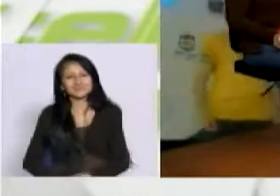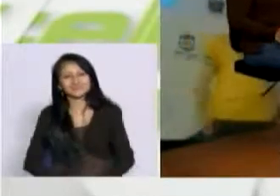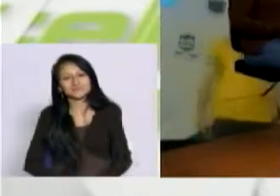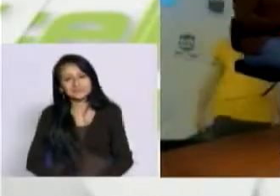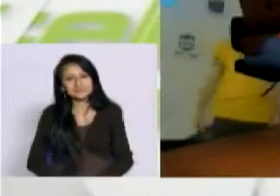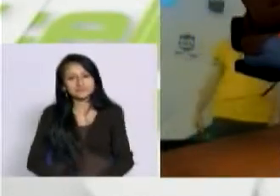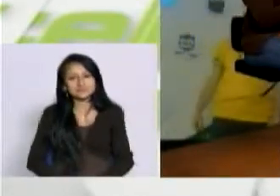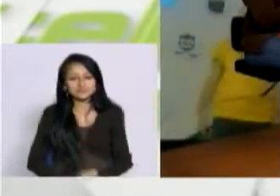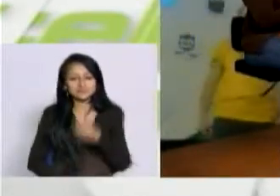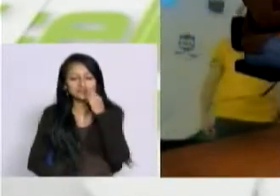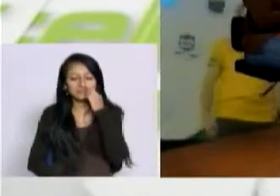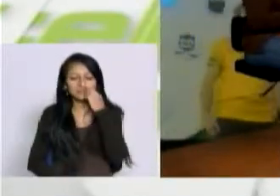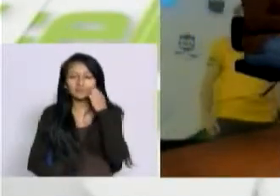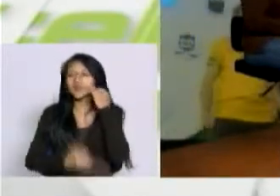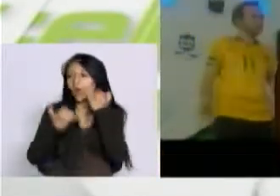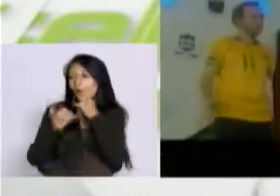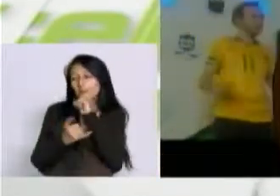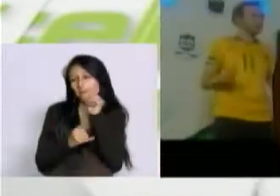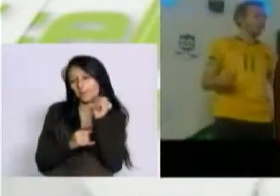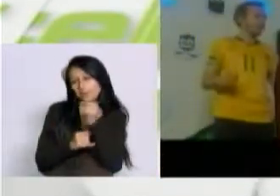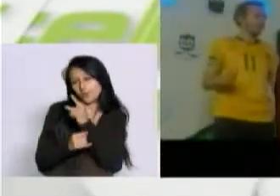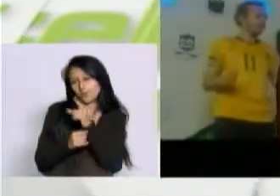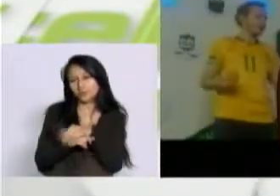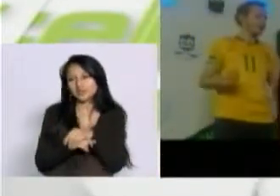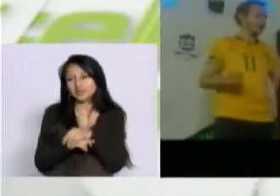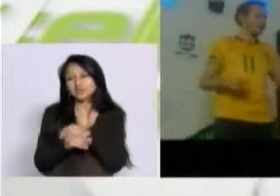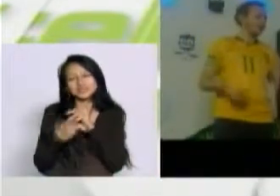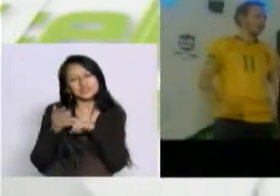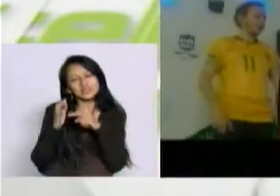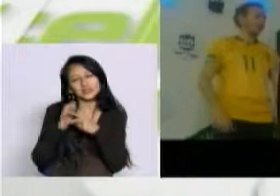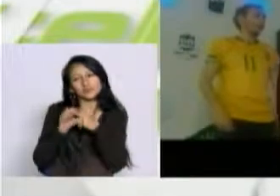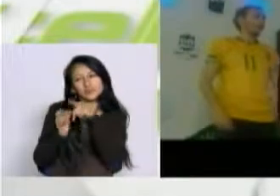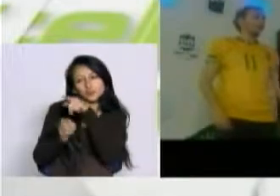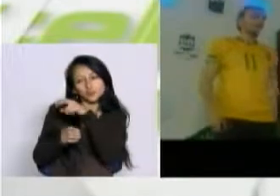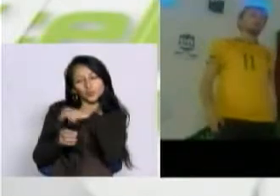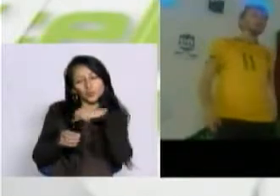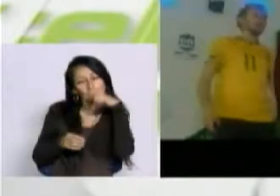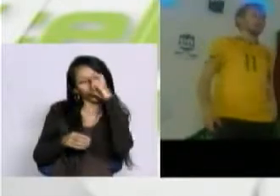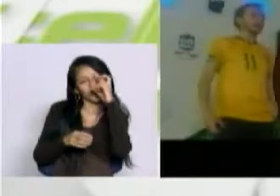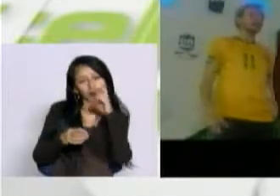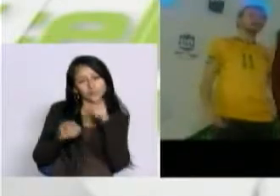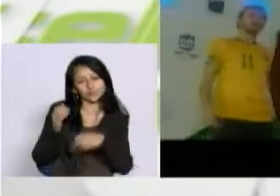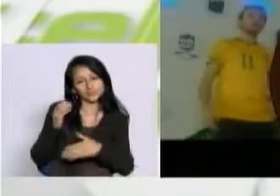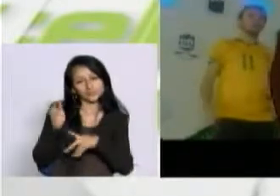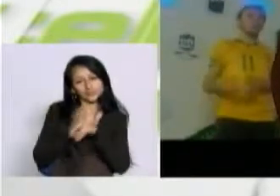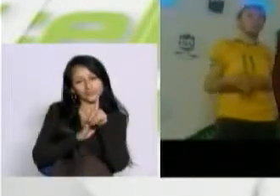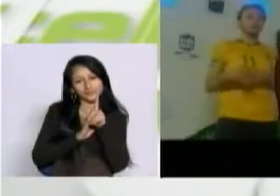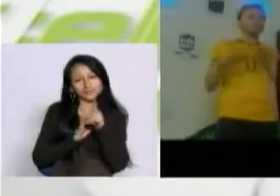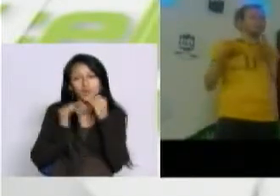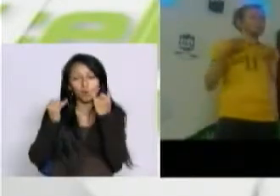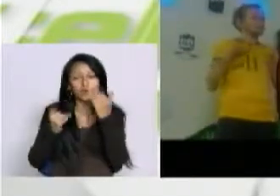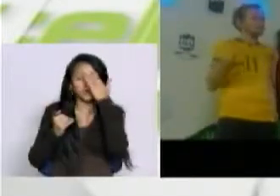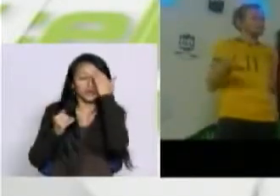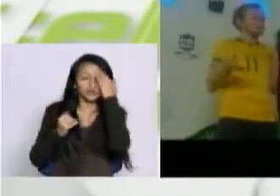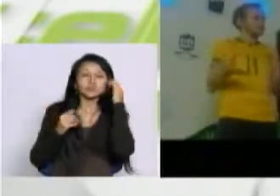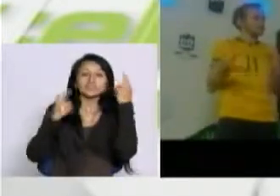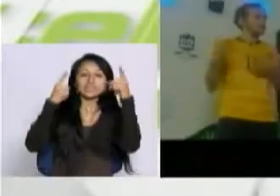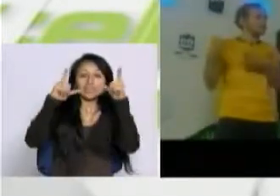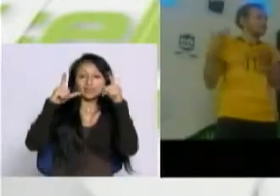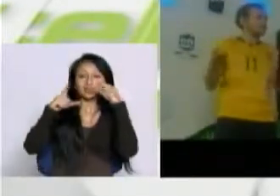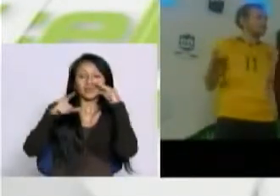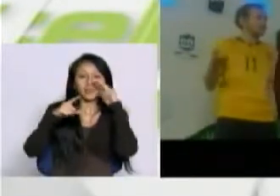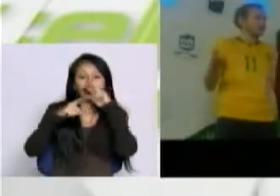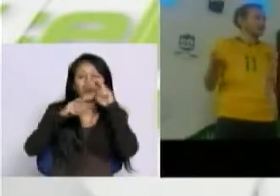esta pregunta pues es muy objetiva y tiene que ver más que todo como con ese plano profesional. Son muchos los espacios juveniles que nos están presentando los